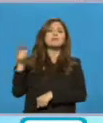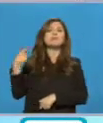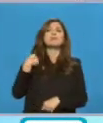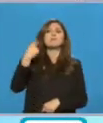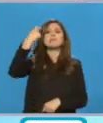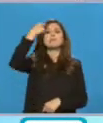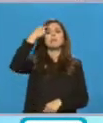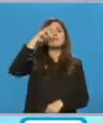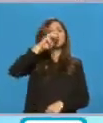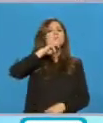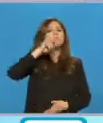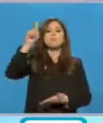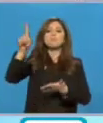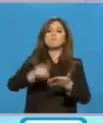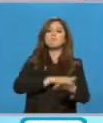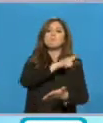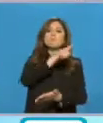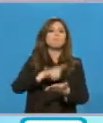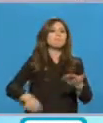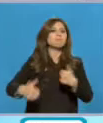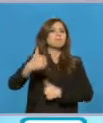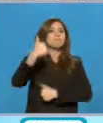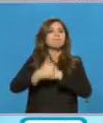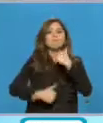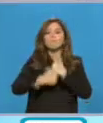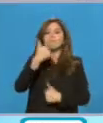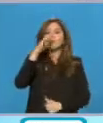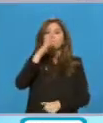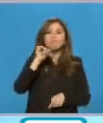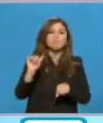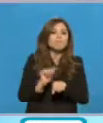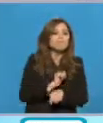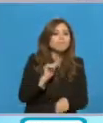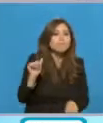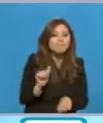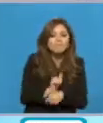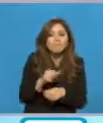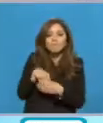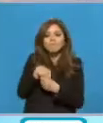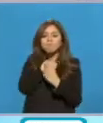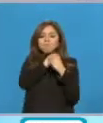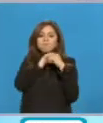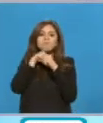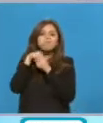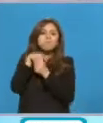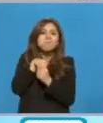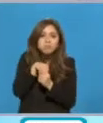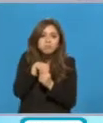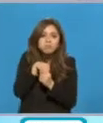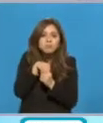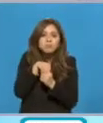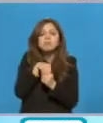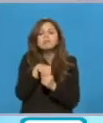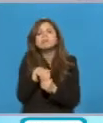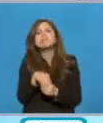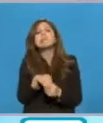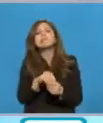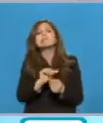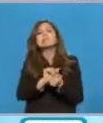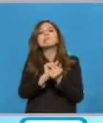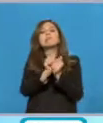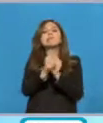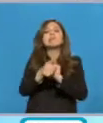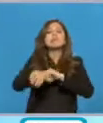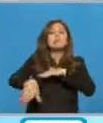decidió cancelar Cancelar las carreras, carreras. pues, Dijeron, claro. no, eso ya las ¿O carreras. coches? adiós. O gente, ¿no? Y entonces resulta que al día siguiente